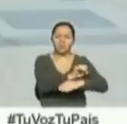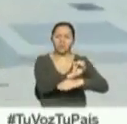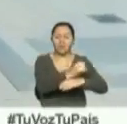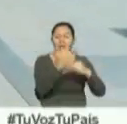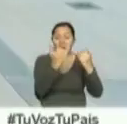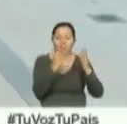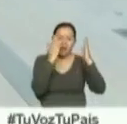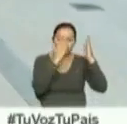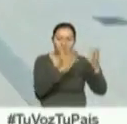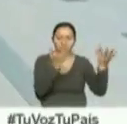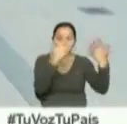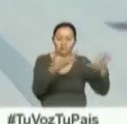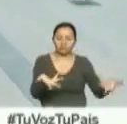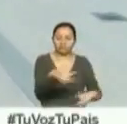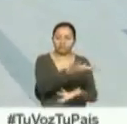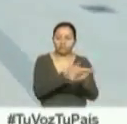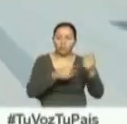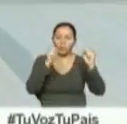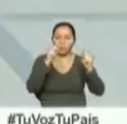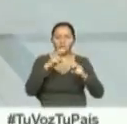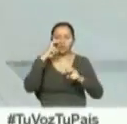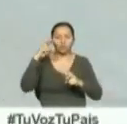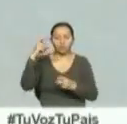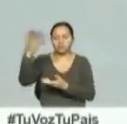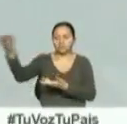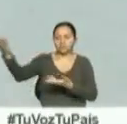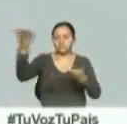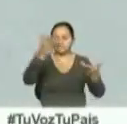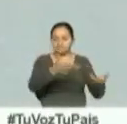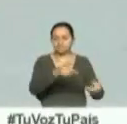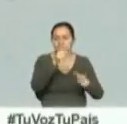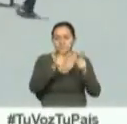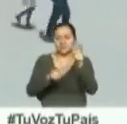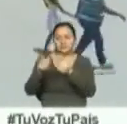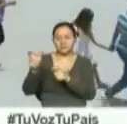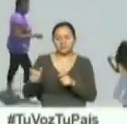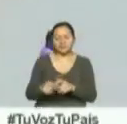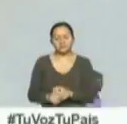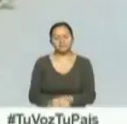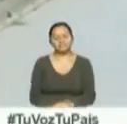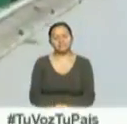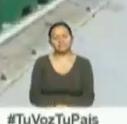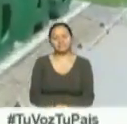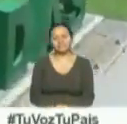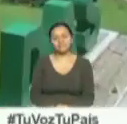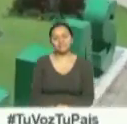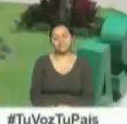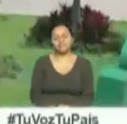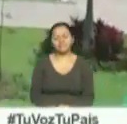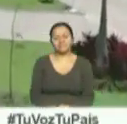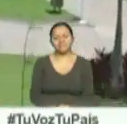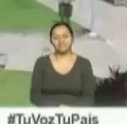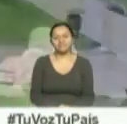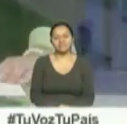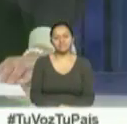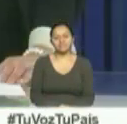sino que se consolida un destino turístico de excelencia que nada tiene que envidiar a otros lugares del mundo.